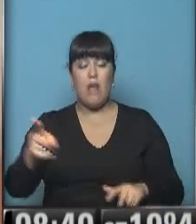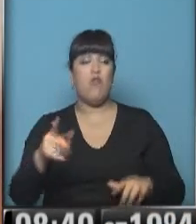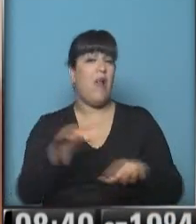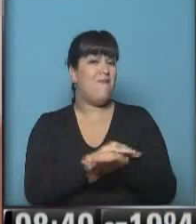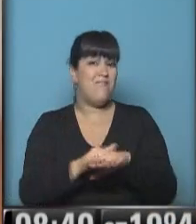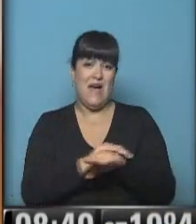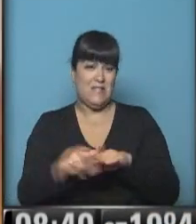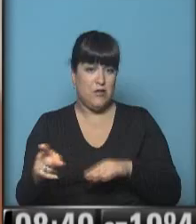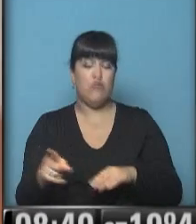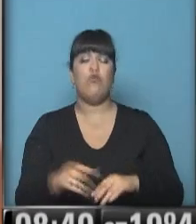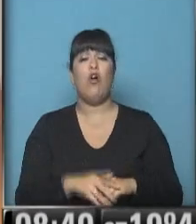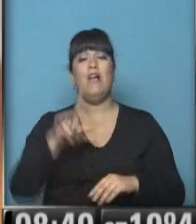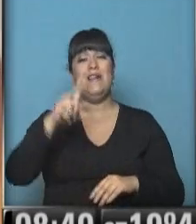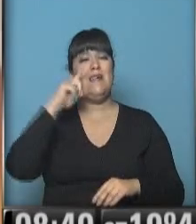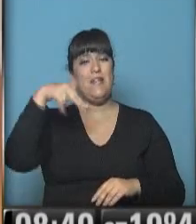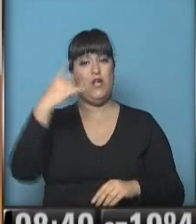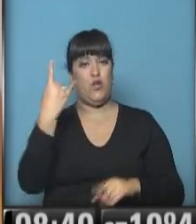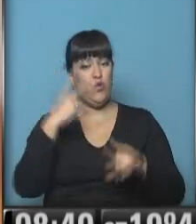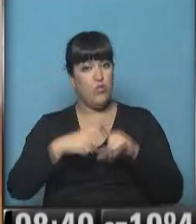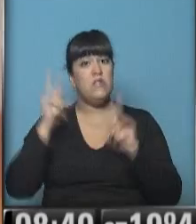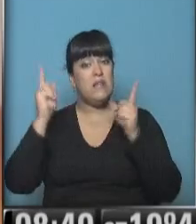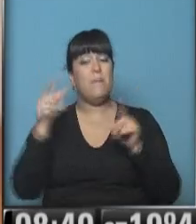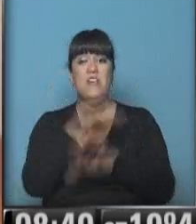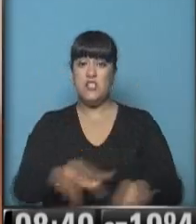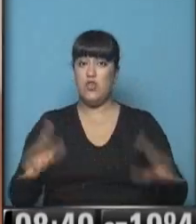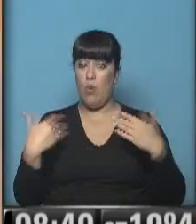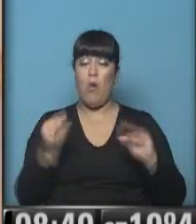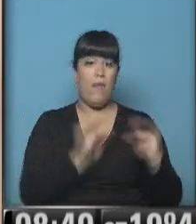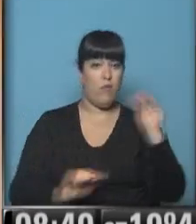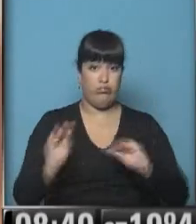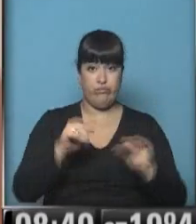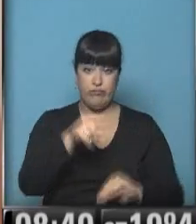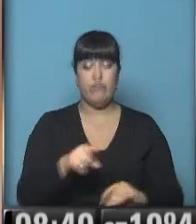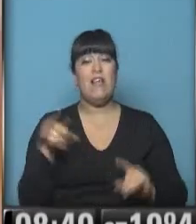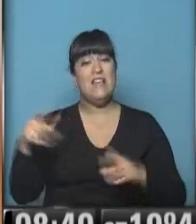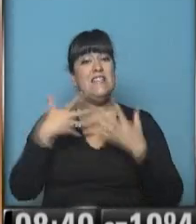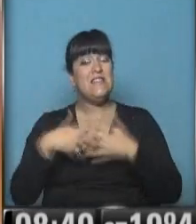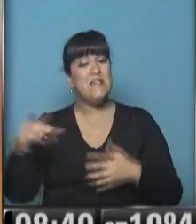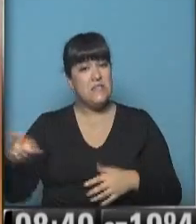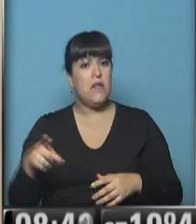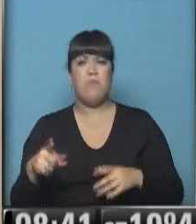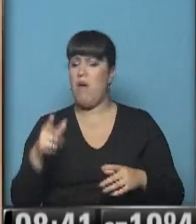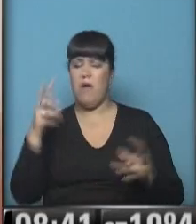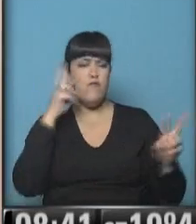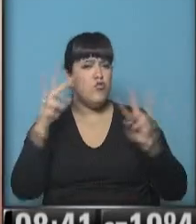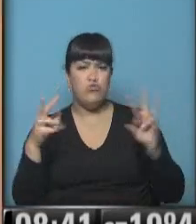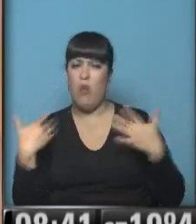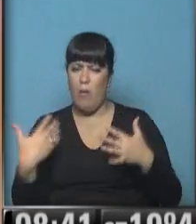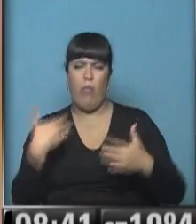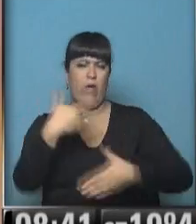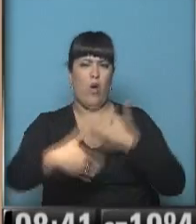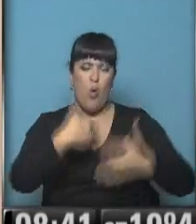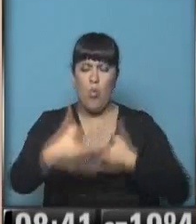básico basado en linux que aparte los chicos pueden intervenir es un lenguaje es un sistema operativo muy visual se puede jugar al